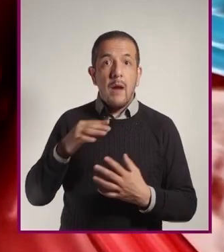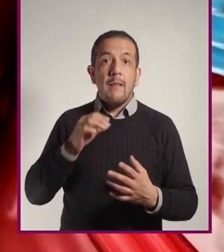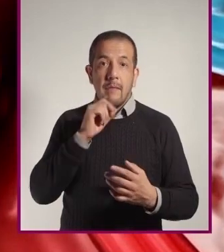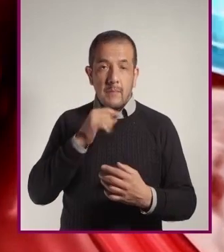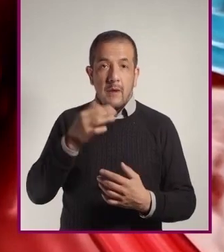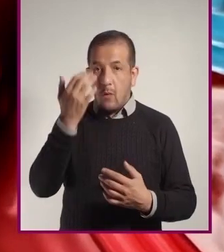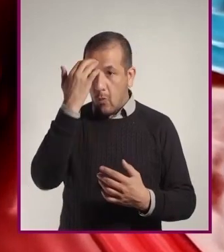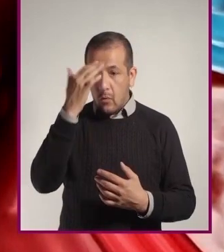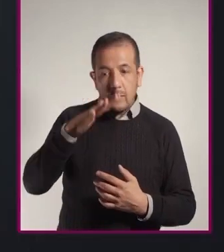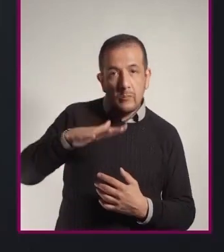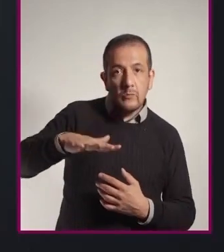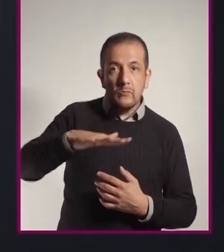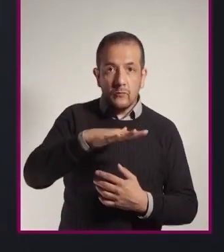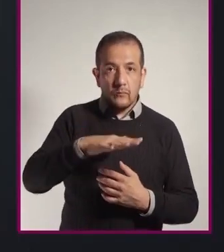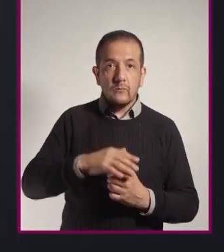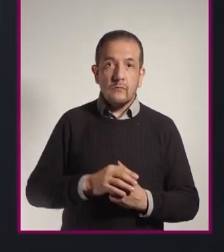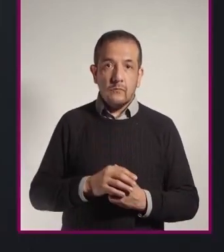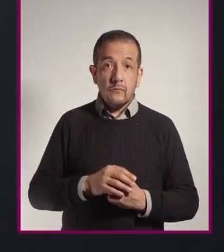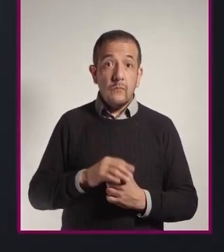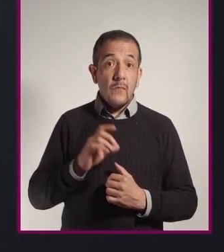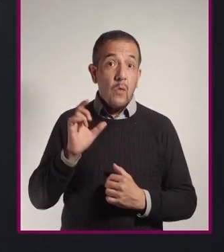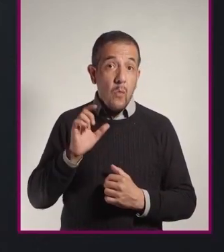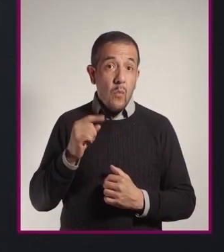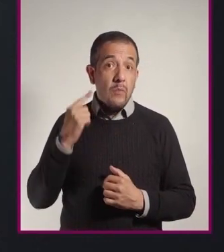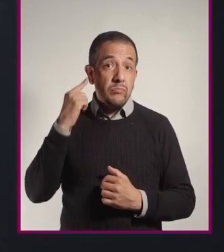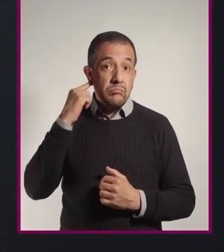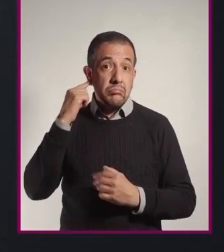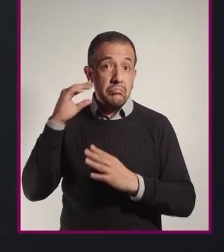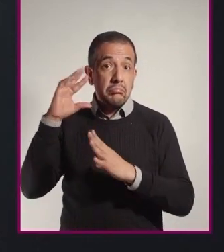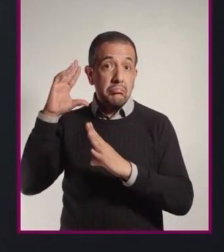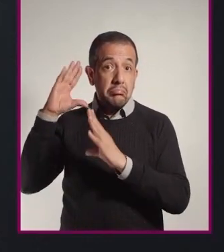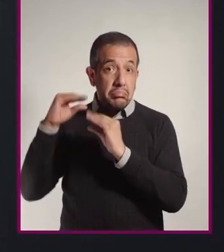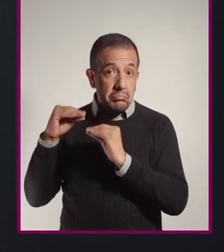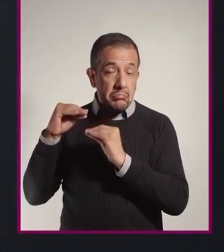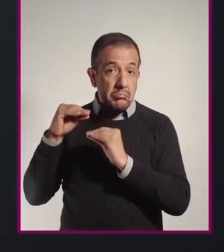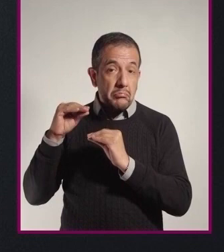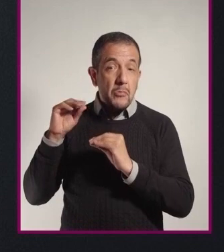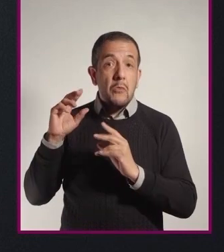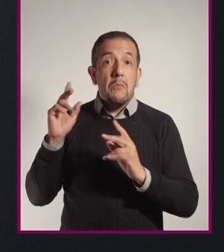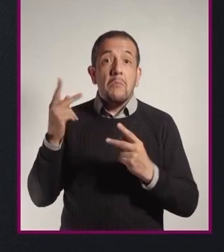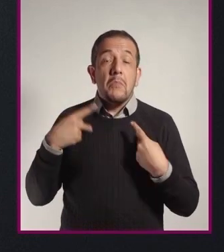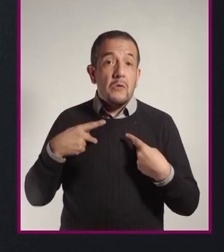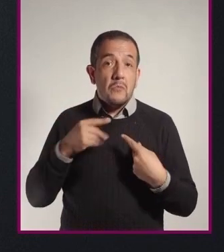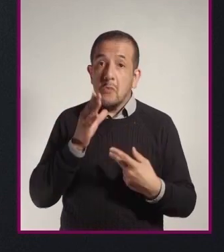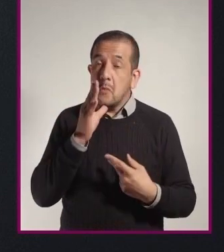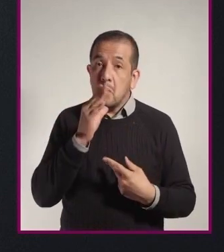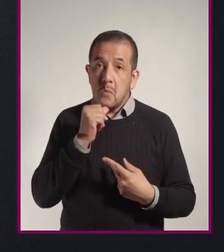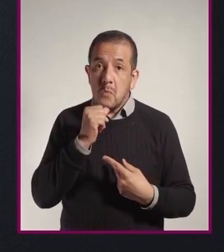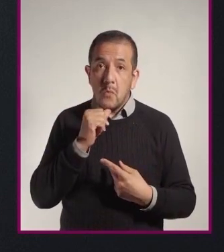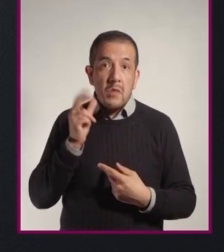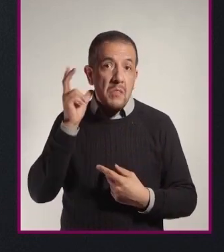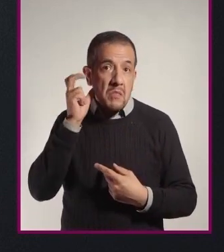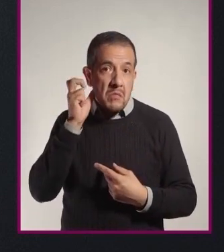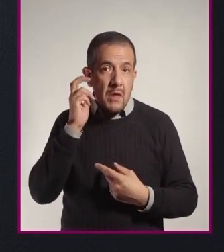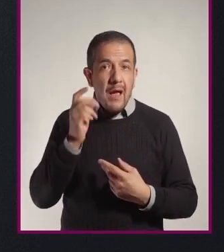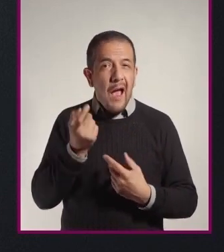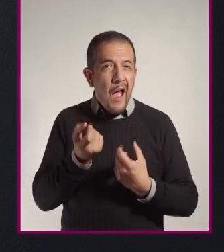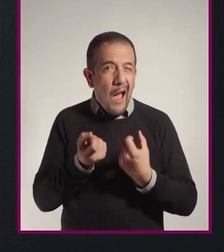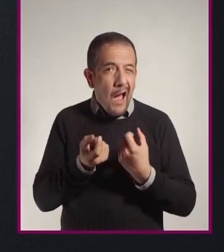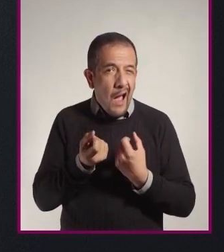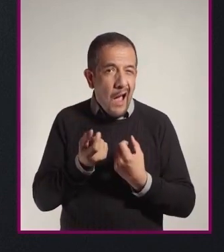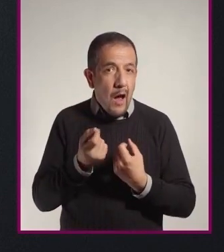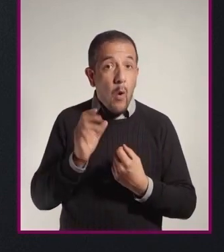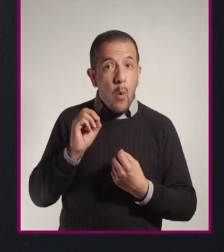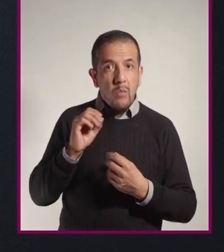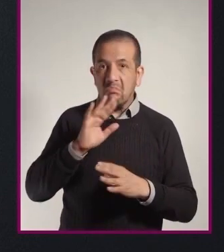espacio. La pérdida auditiva ocurre cuando alguien es incapaz de oír total o parcialmente. 1